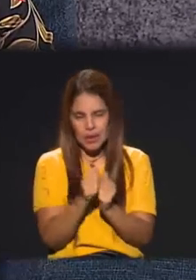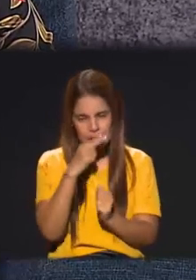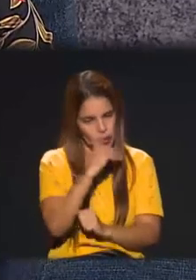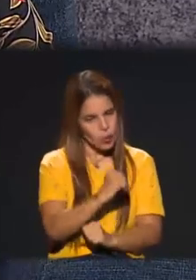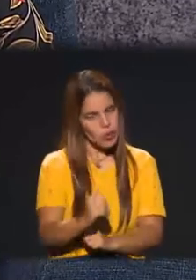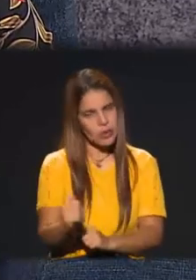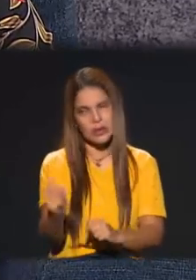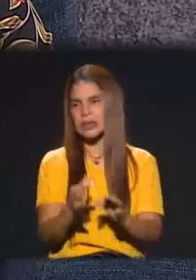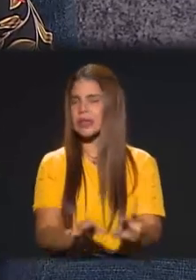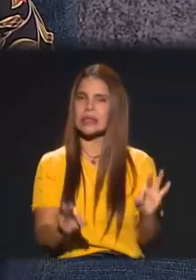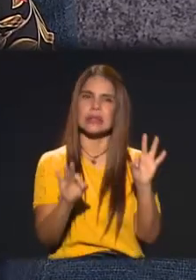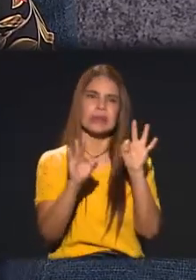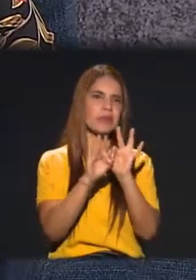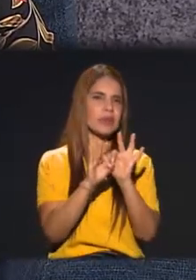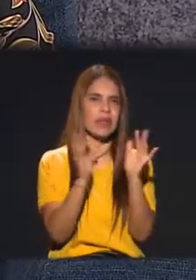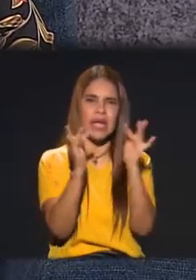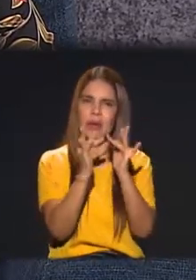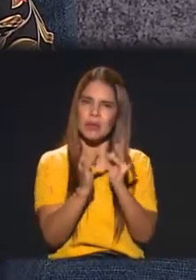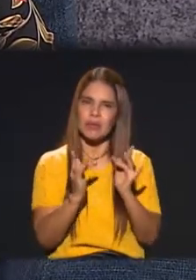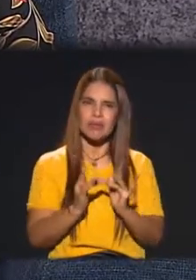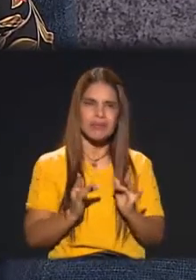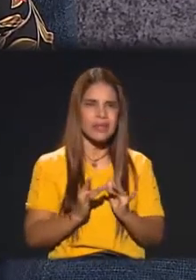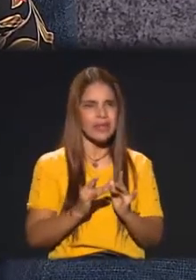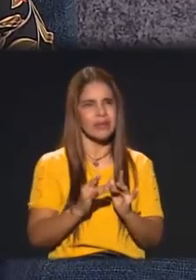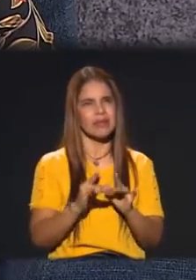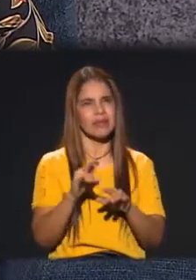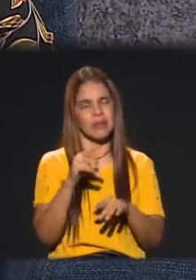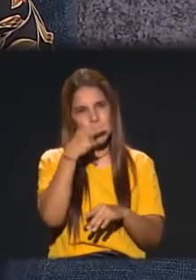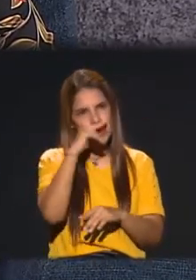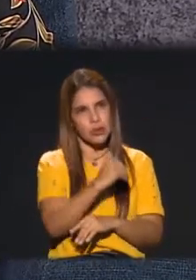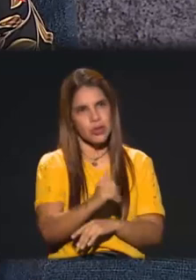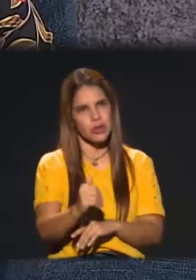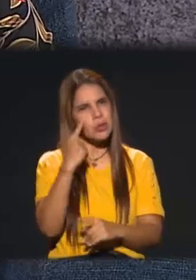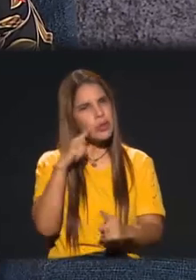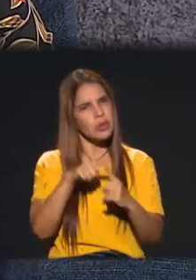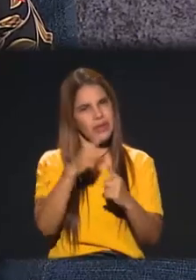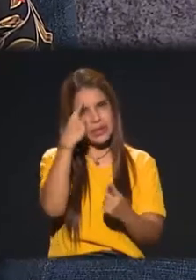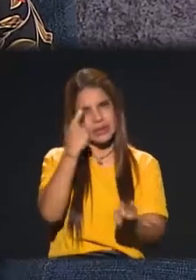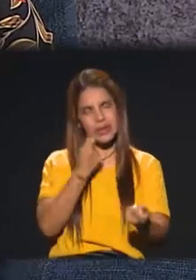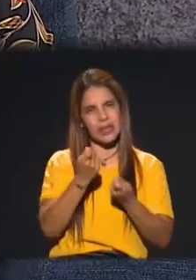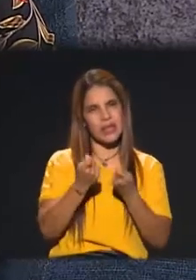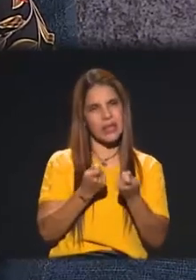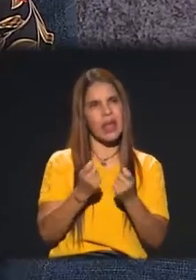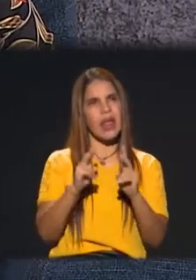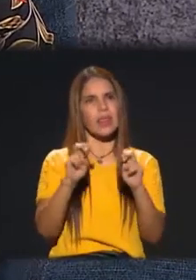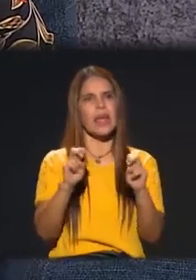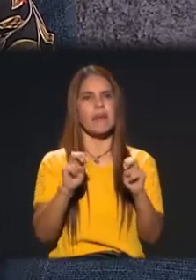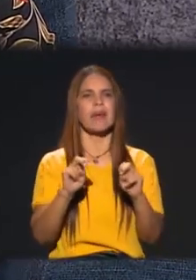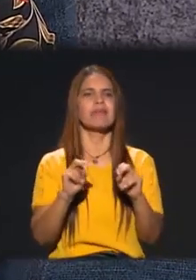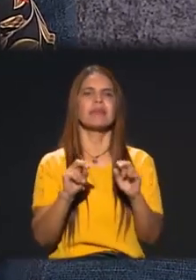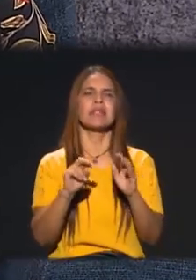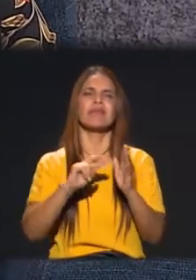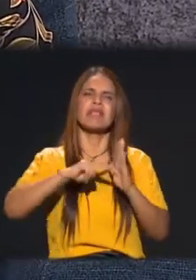mucha falta, muy impresionante. Pero uno de los grandes retos ha sido acercarnos a este asunto de las